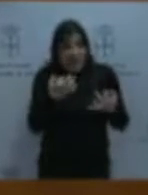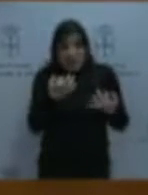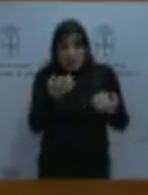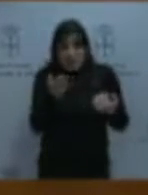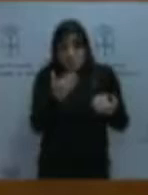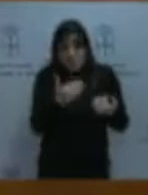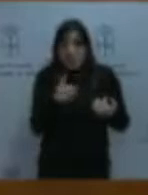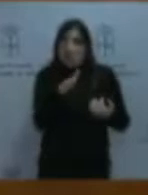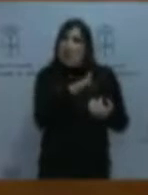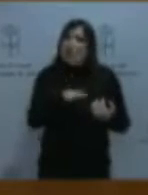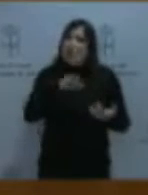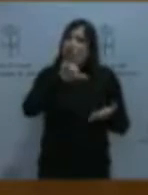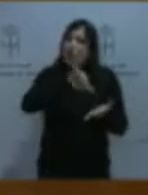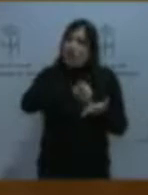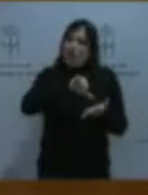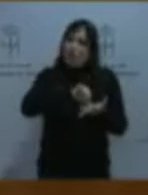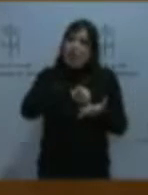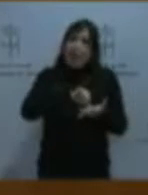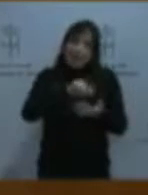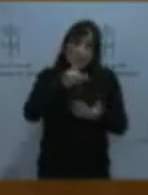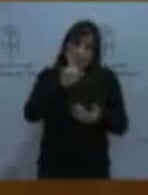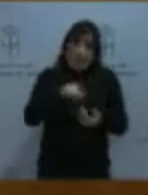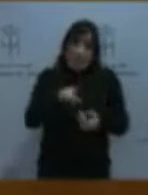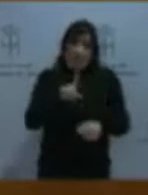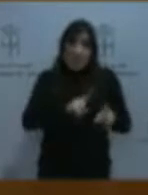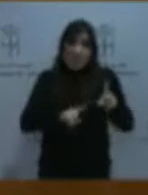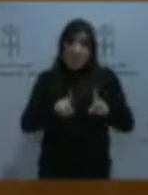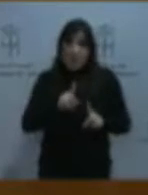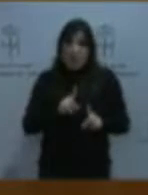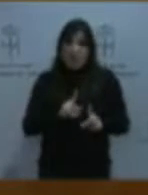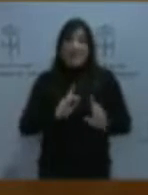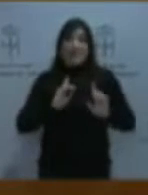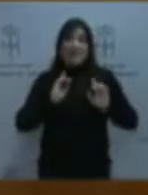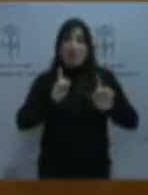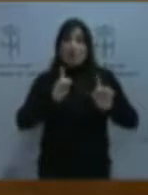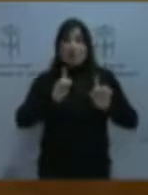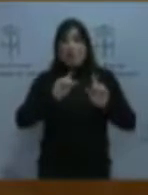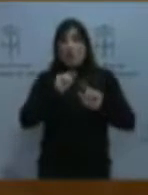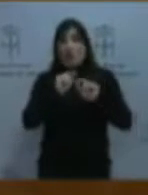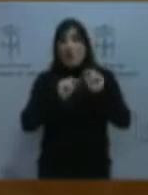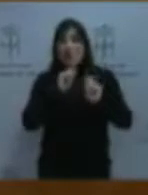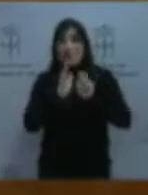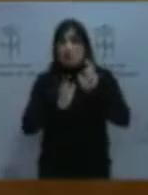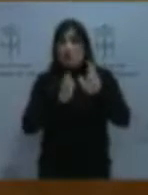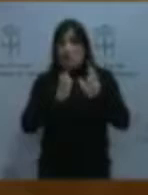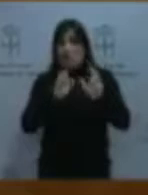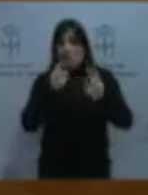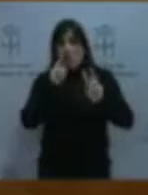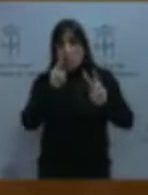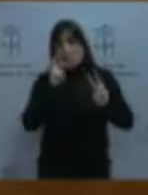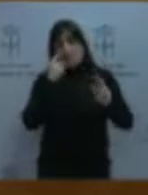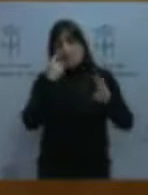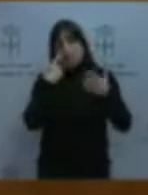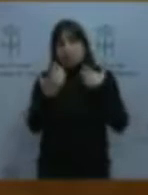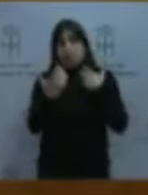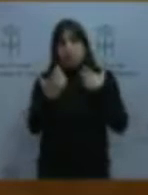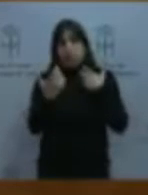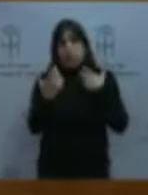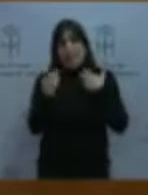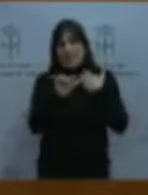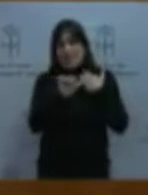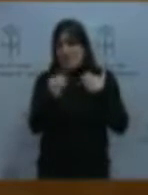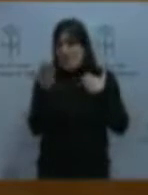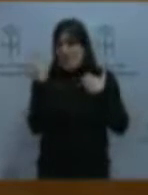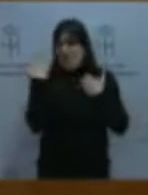incluso. Y en el caso de la contaminación, basta ver la última semana y media donde aparecían